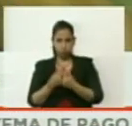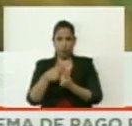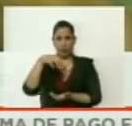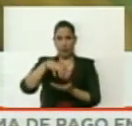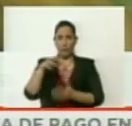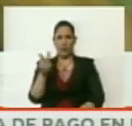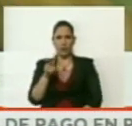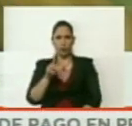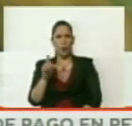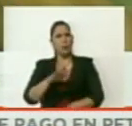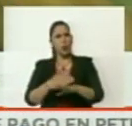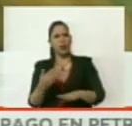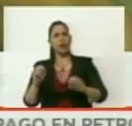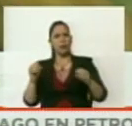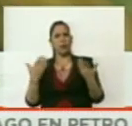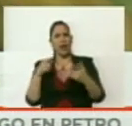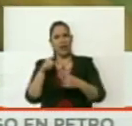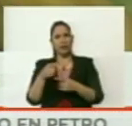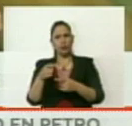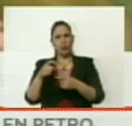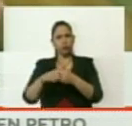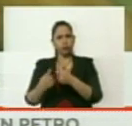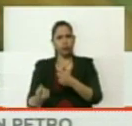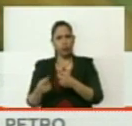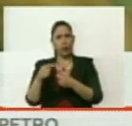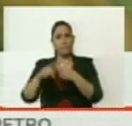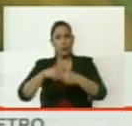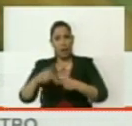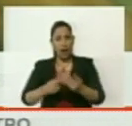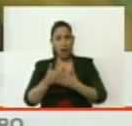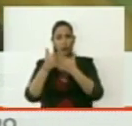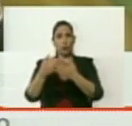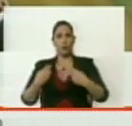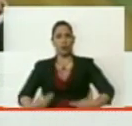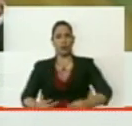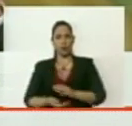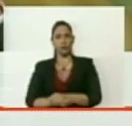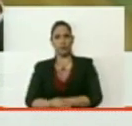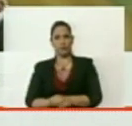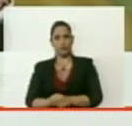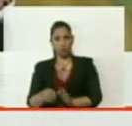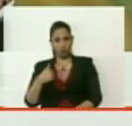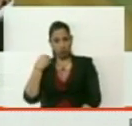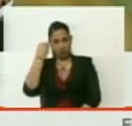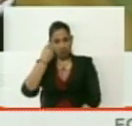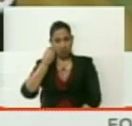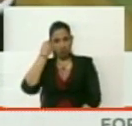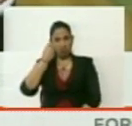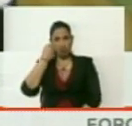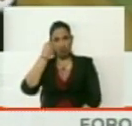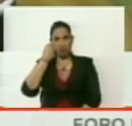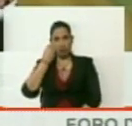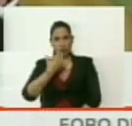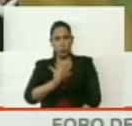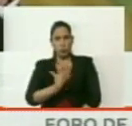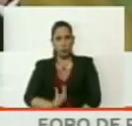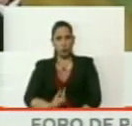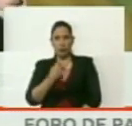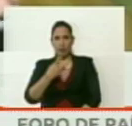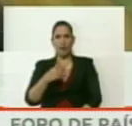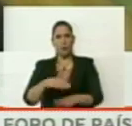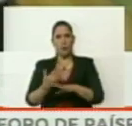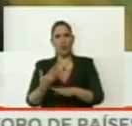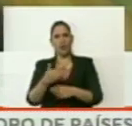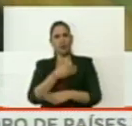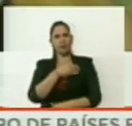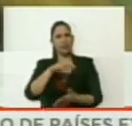qué no logramos que desbloqueen esos recursos para el plan de ayuda humanitaria? A mí me pareció Triste que lo dijera porque quiere